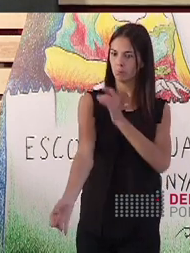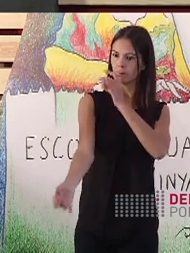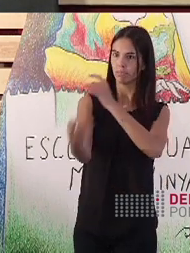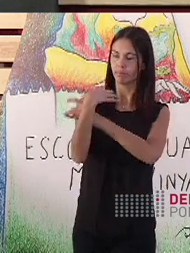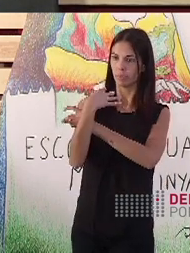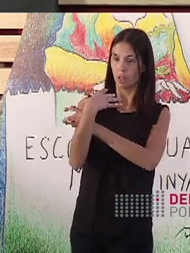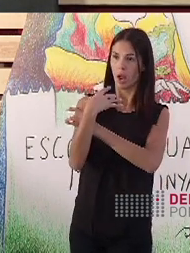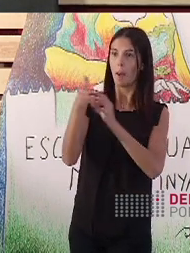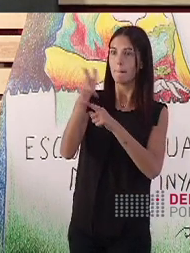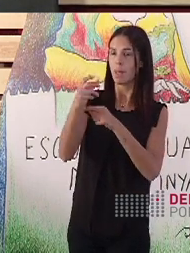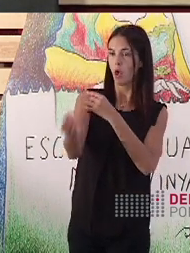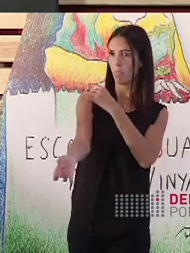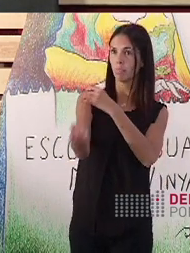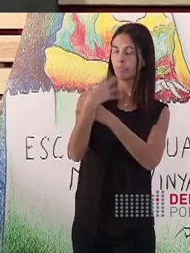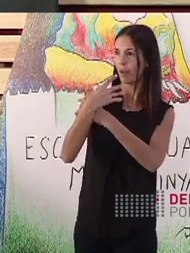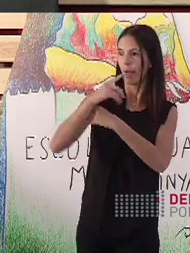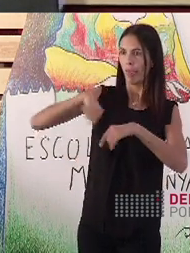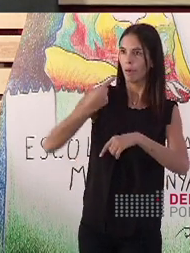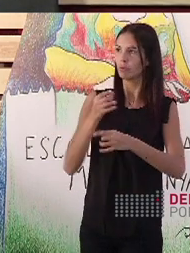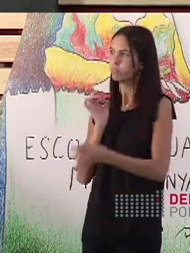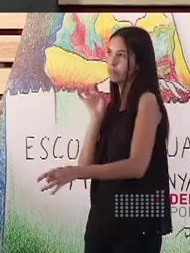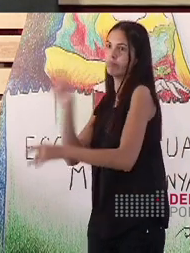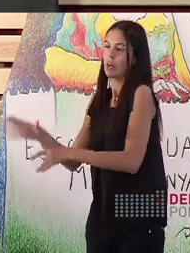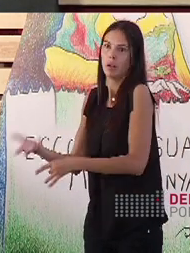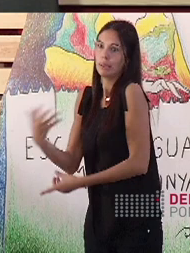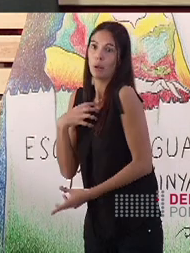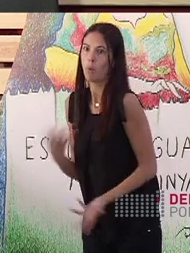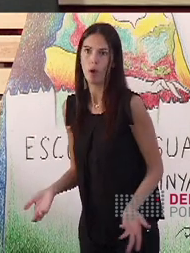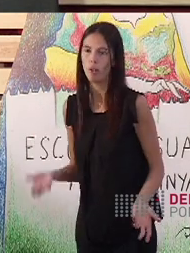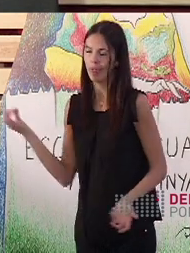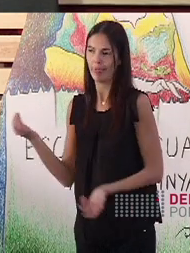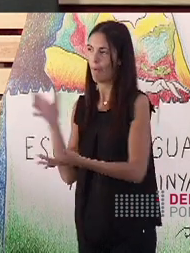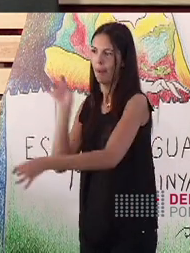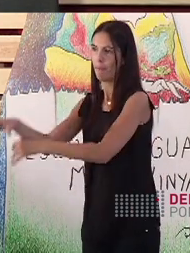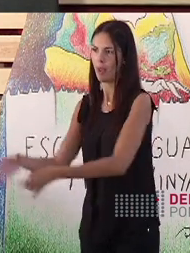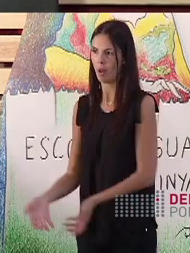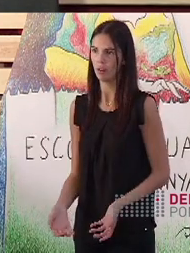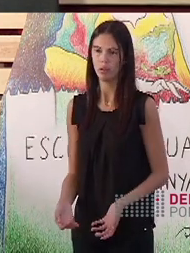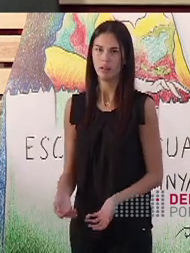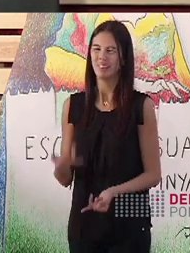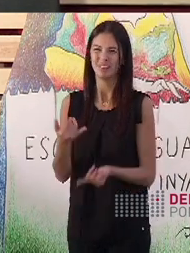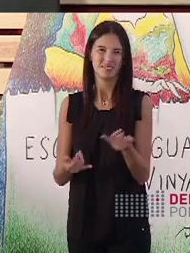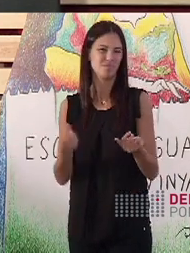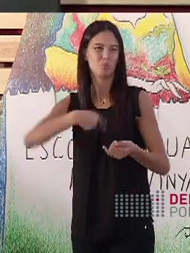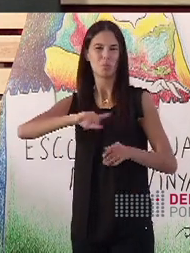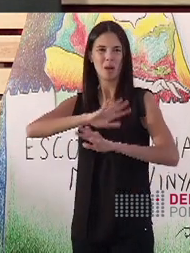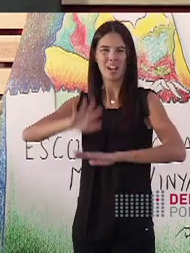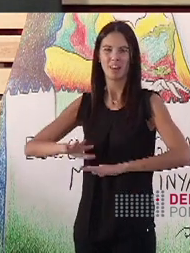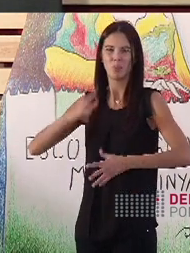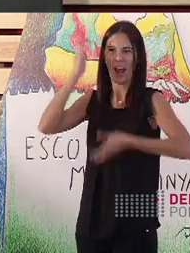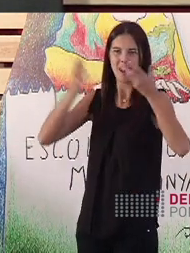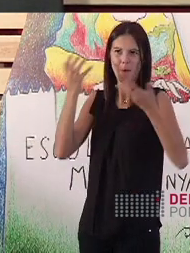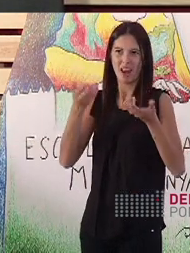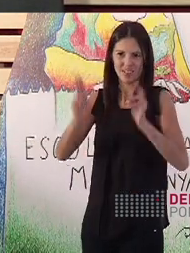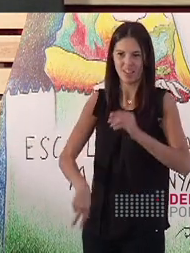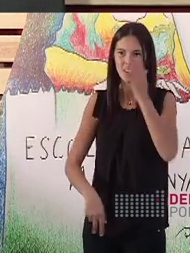evitarlo. Si nos llega un vídeo así, somos incapaces de no pasarlo. ¿Cómo somos de animales? No. Esta frase